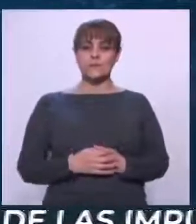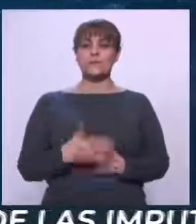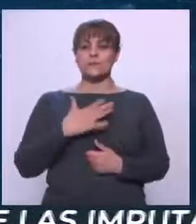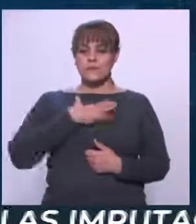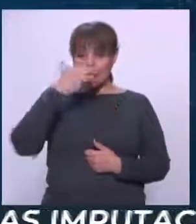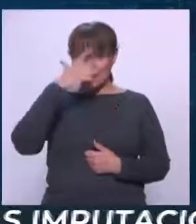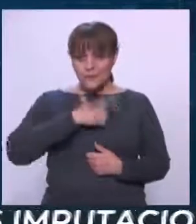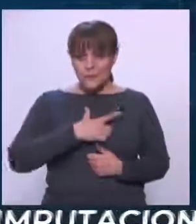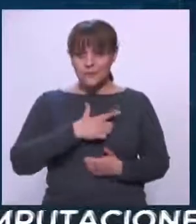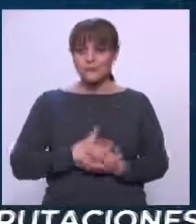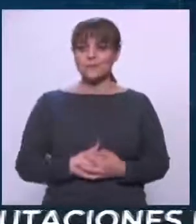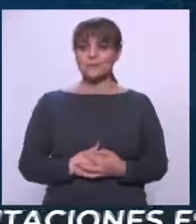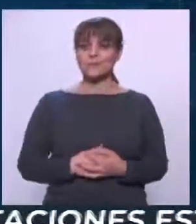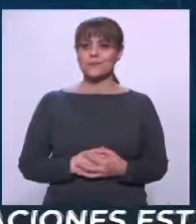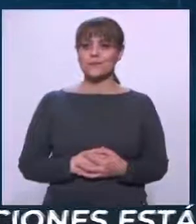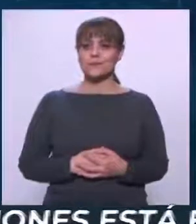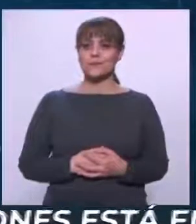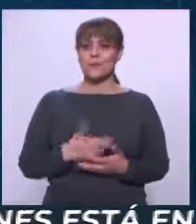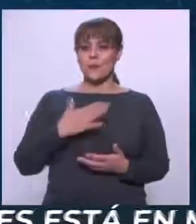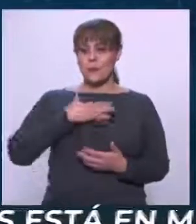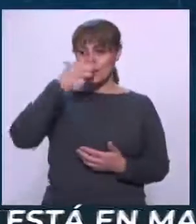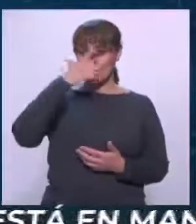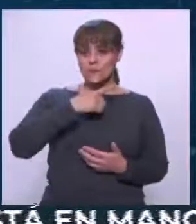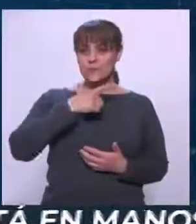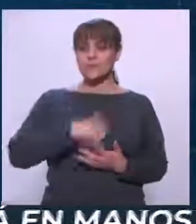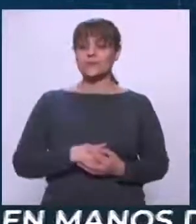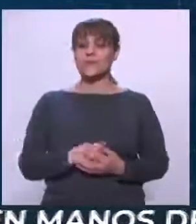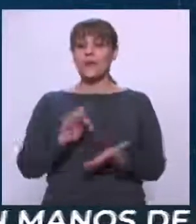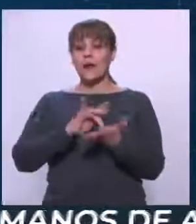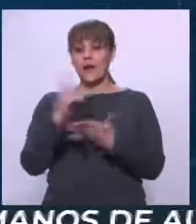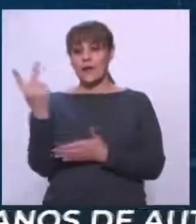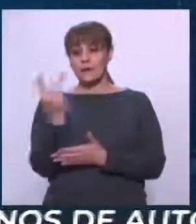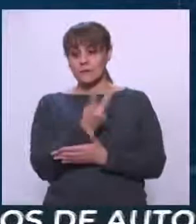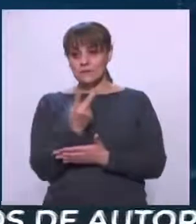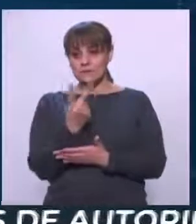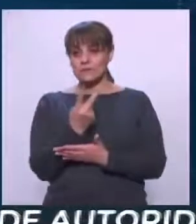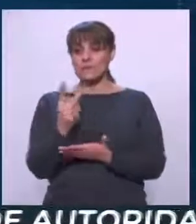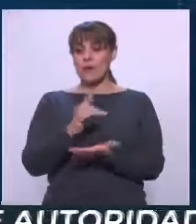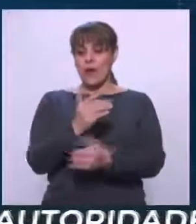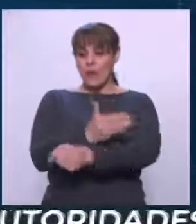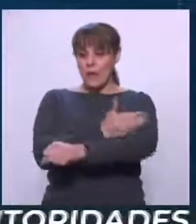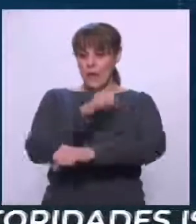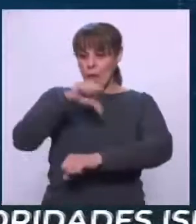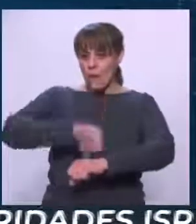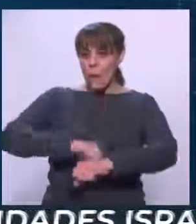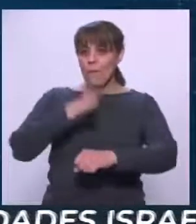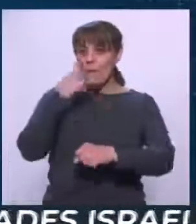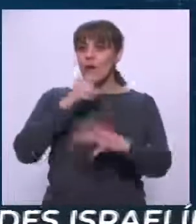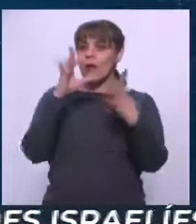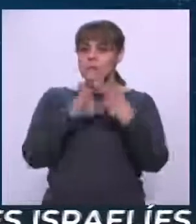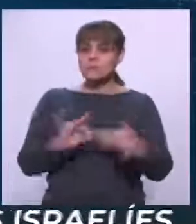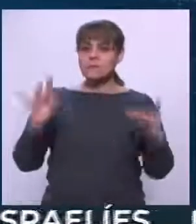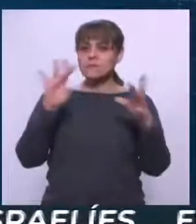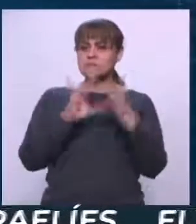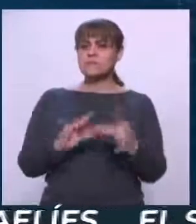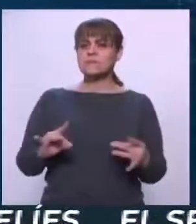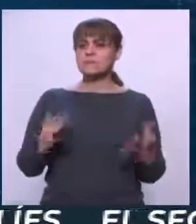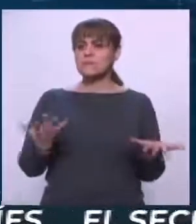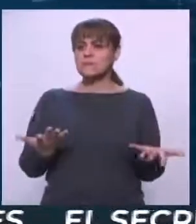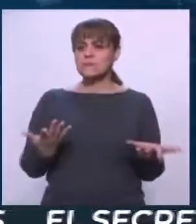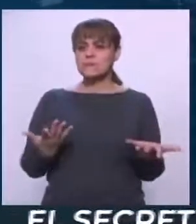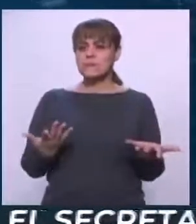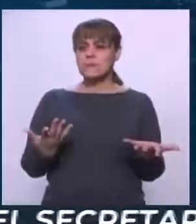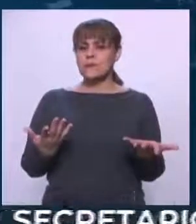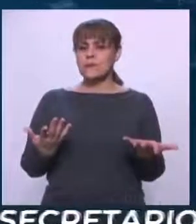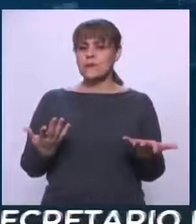Buenas noches. Buenas noches. Pues muchas gracias a las dos por acompañarnos esta noche para hablar de este